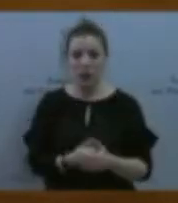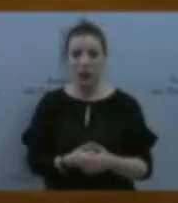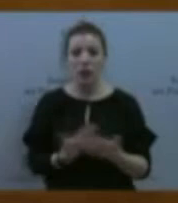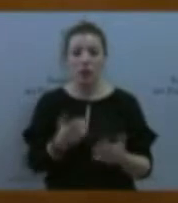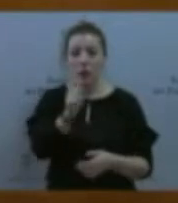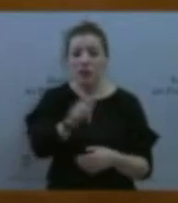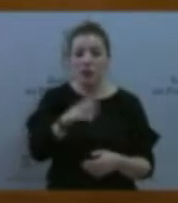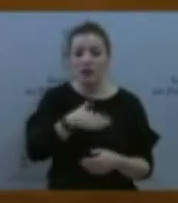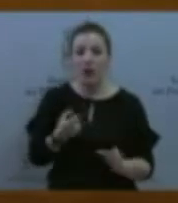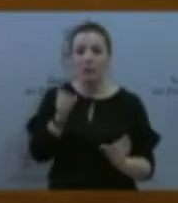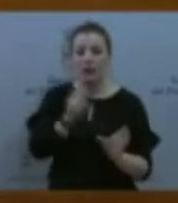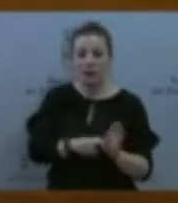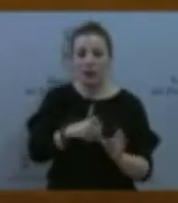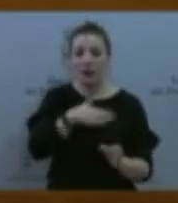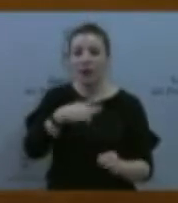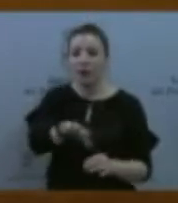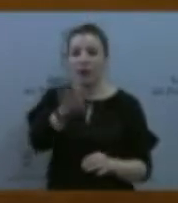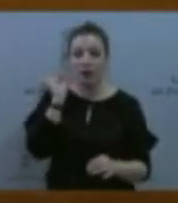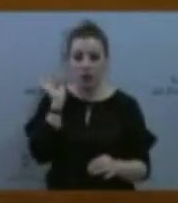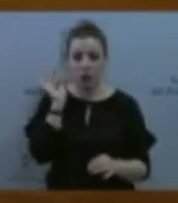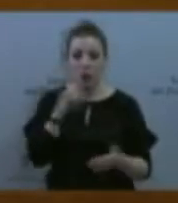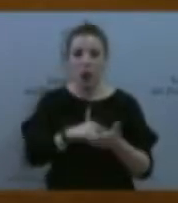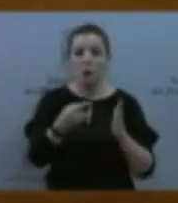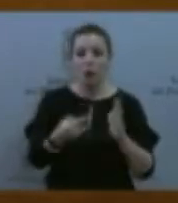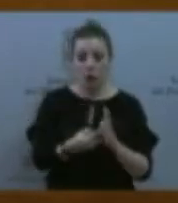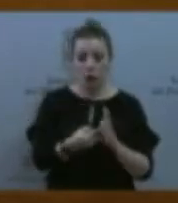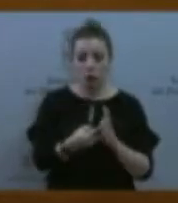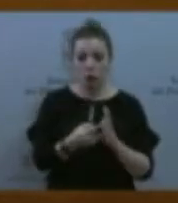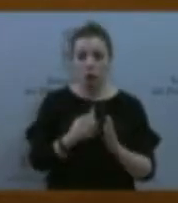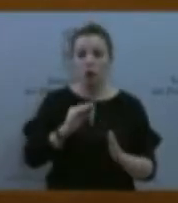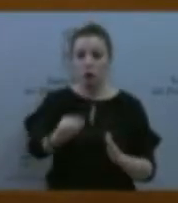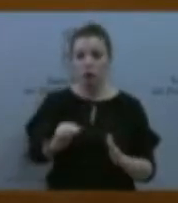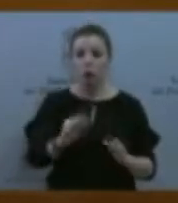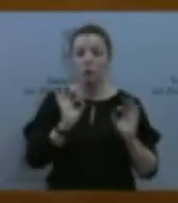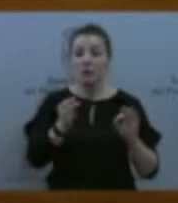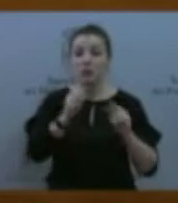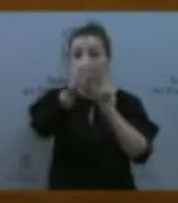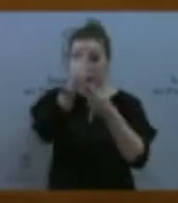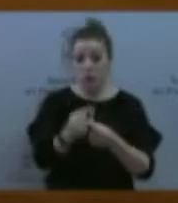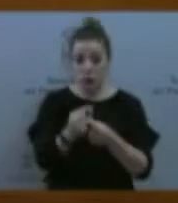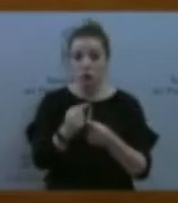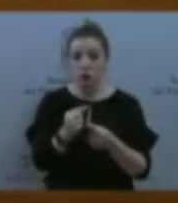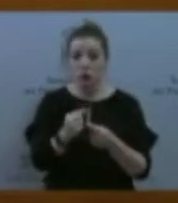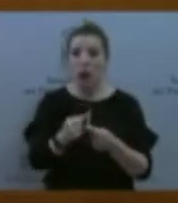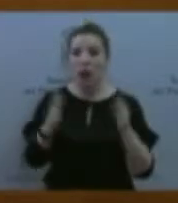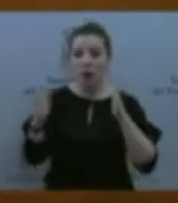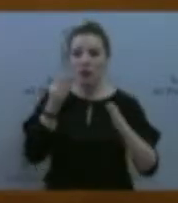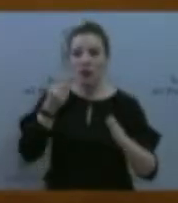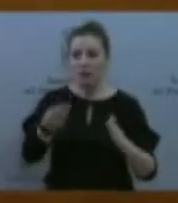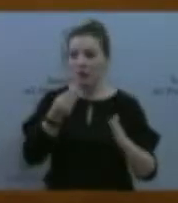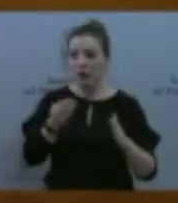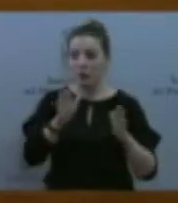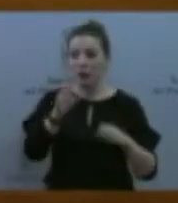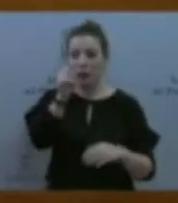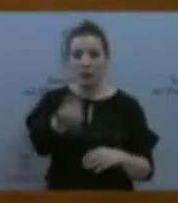grandes proyectos que habían plagado los presupuestos en tiempos de bonanza. Pero sobre todo querían personas honestas al frente de la